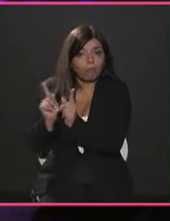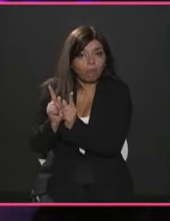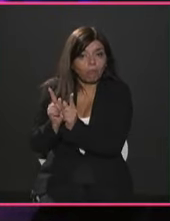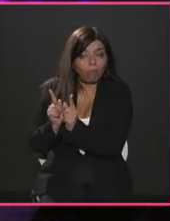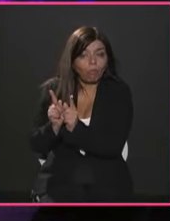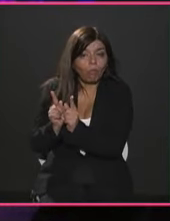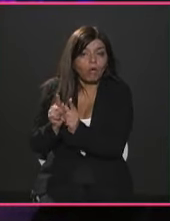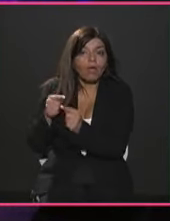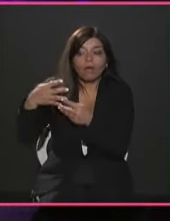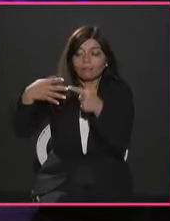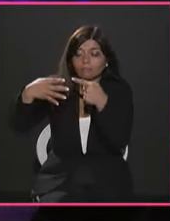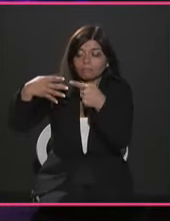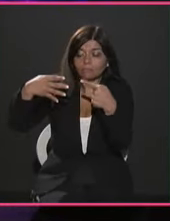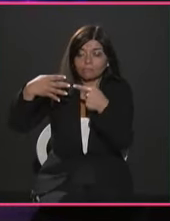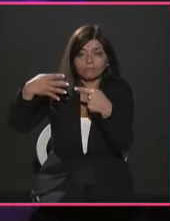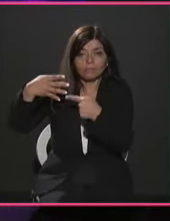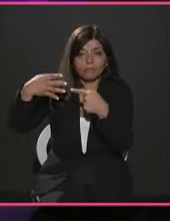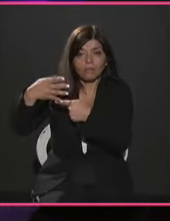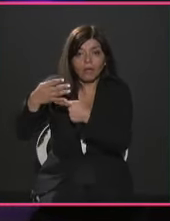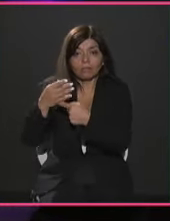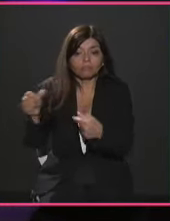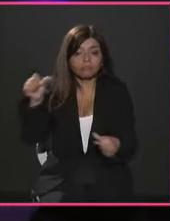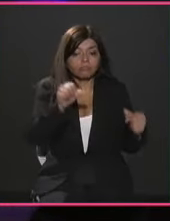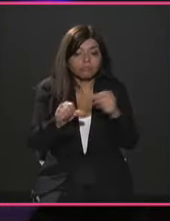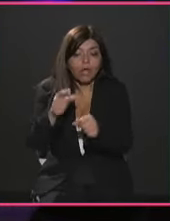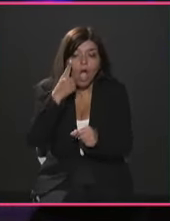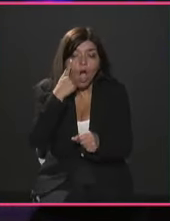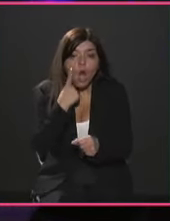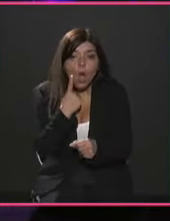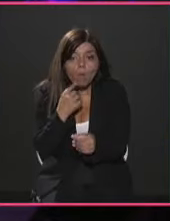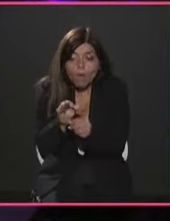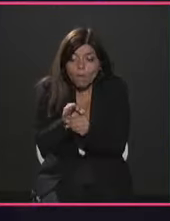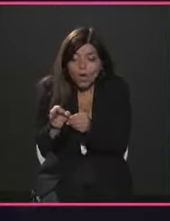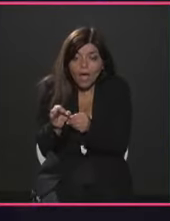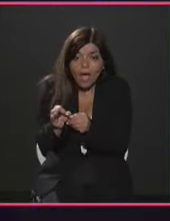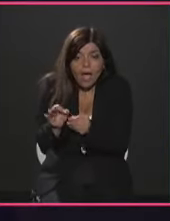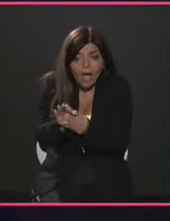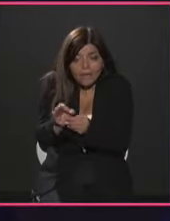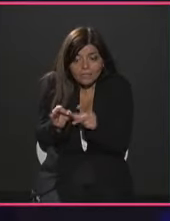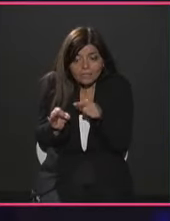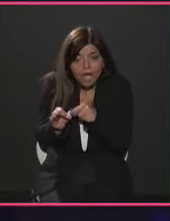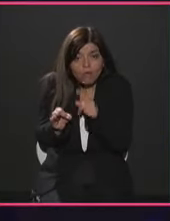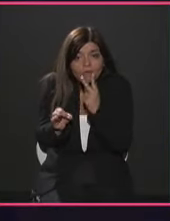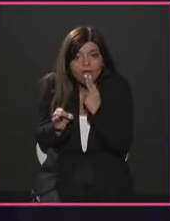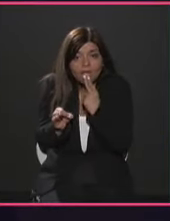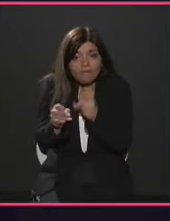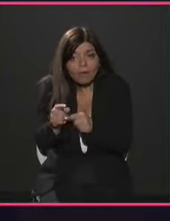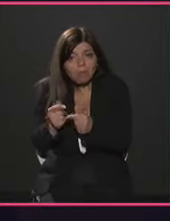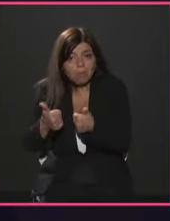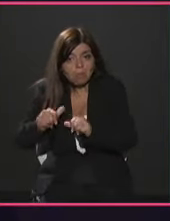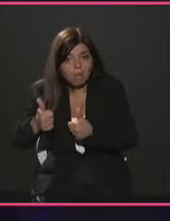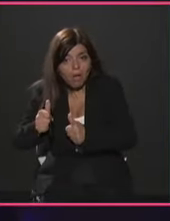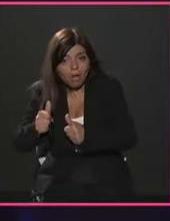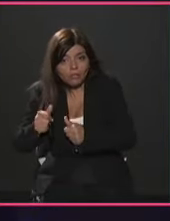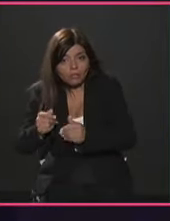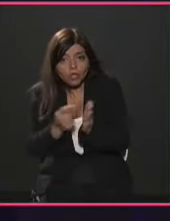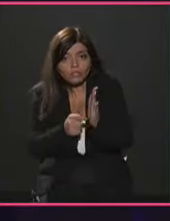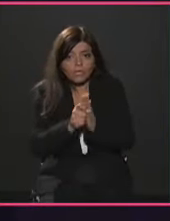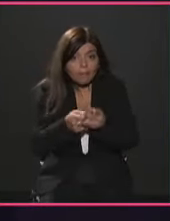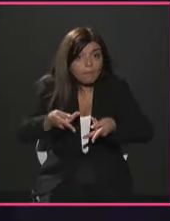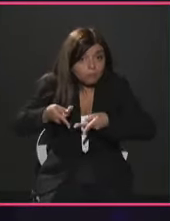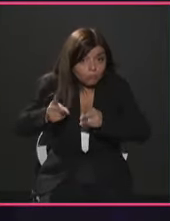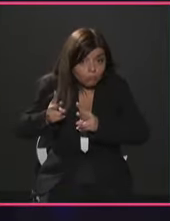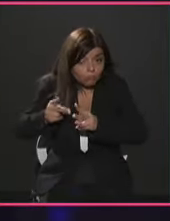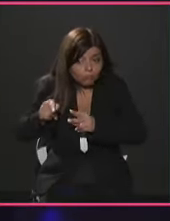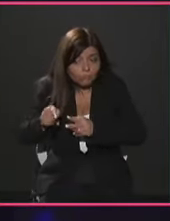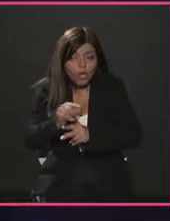con compuestos que nosotros después vamos al laboratorio y los probamos en células en centes vivas para efectivamente validar si es que tienen la actividad terapéutica que deseamos